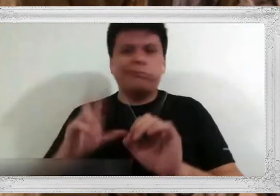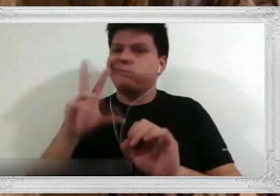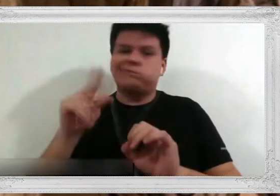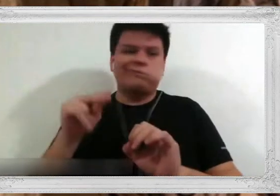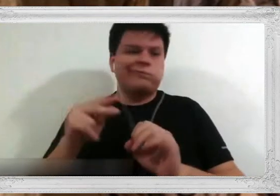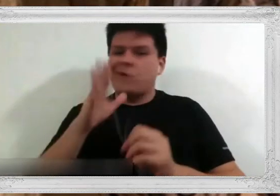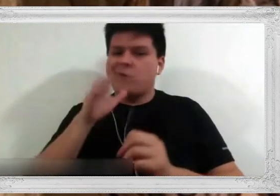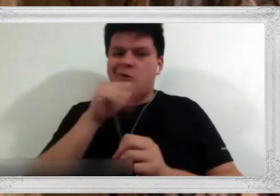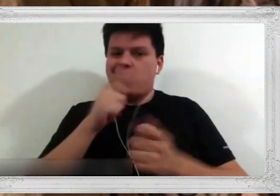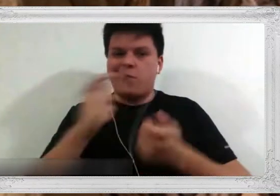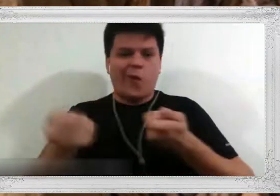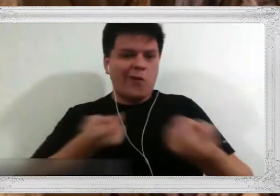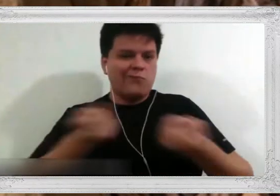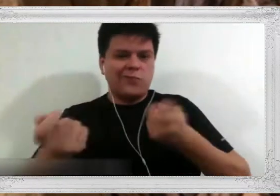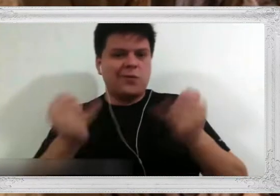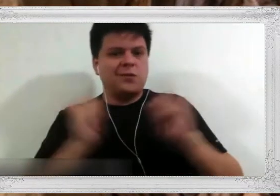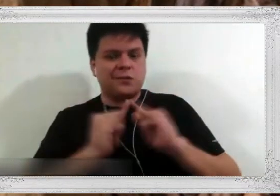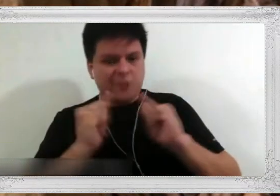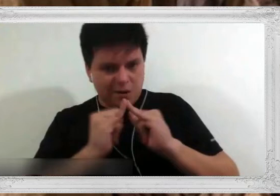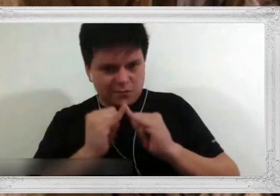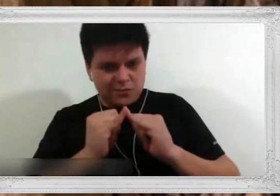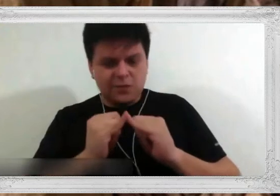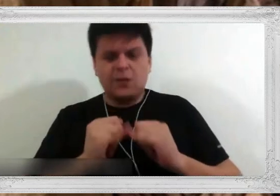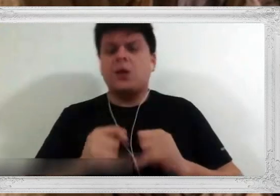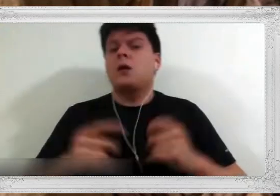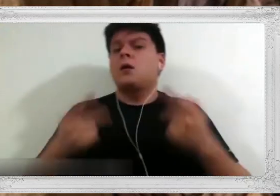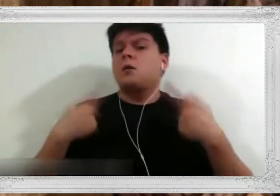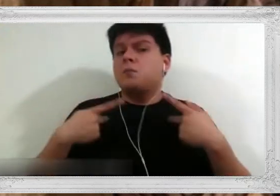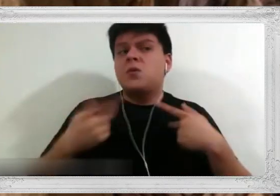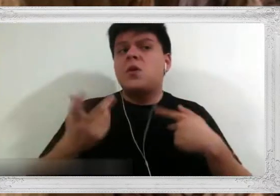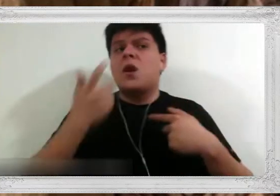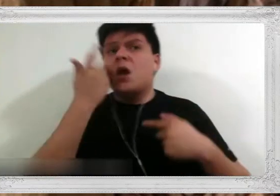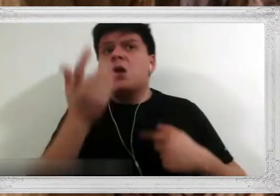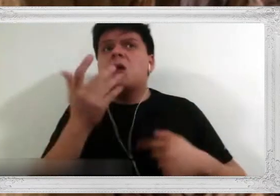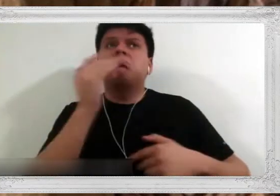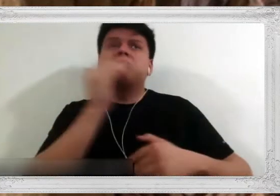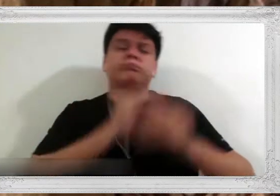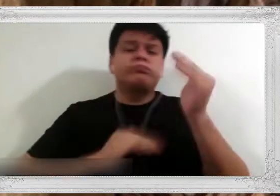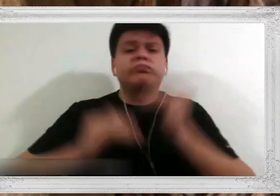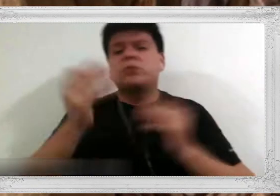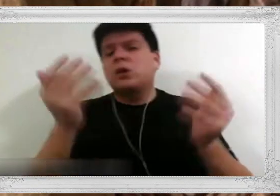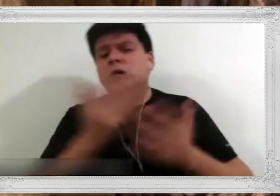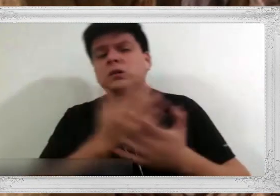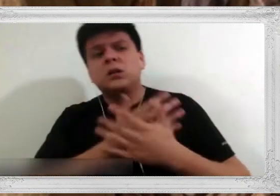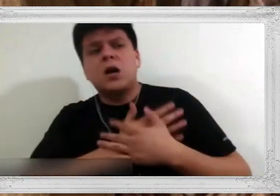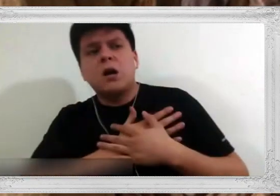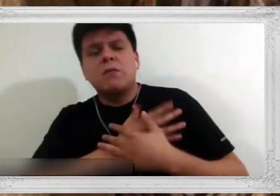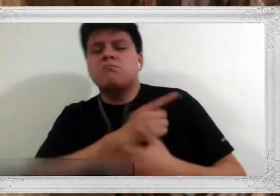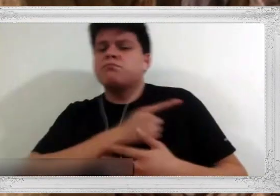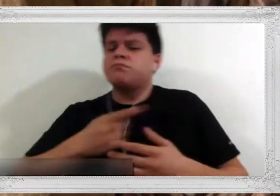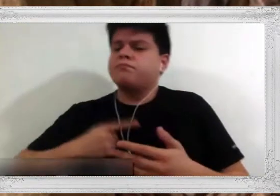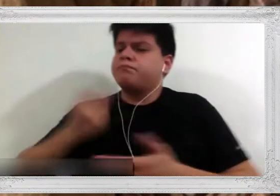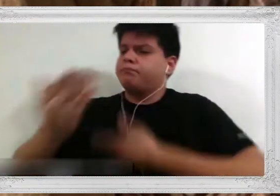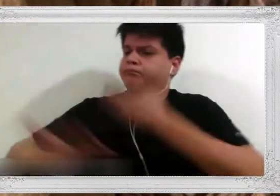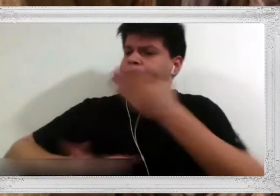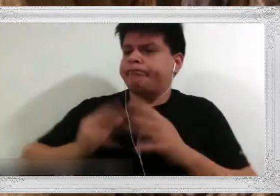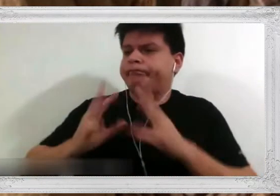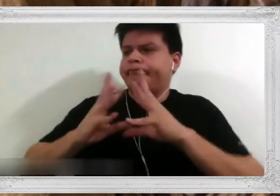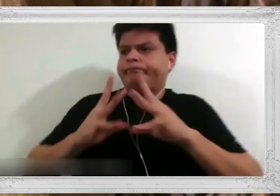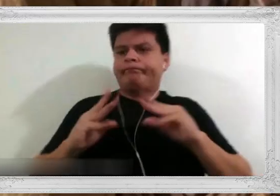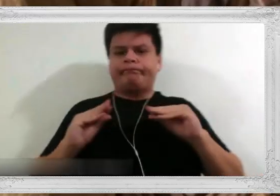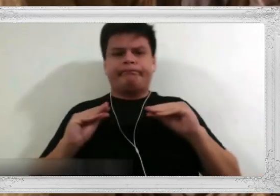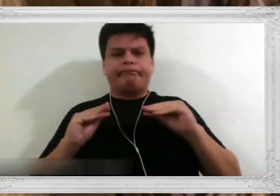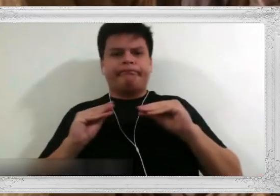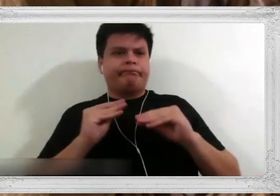pasar del afán del poder al gozo de desaparecer y servir. A erradicar el instinto del dominio sobre los